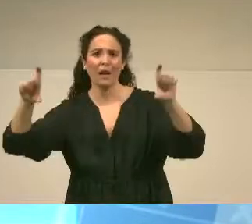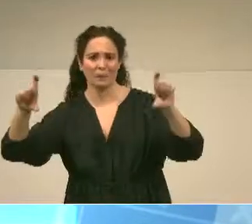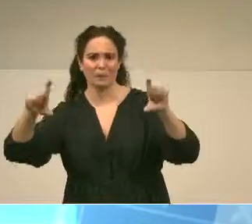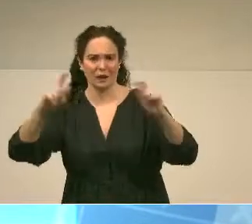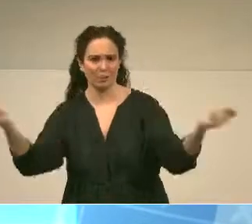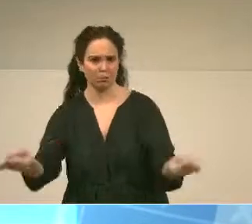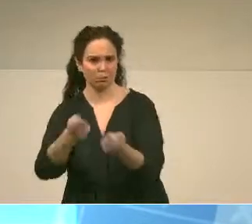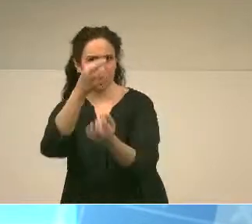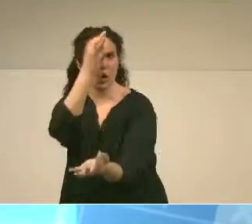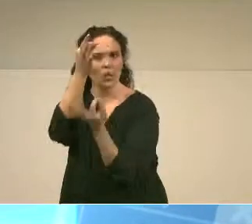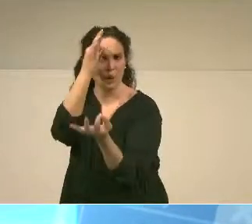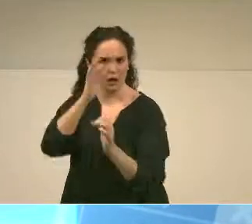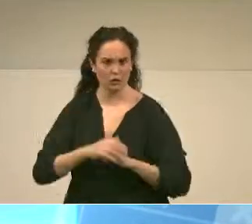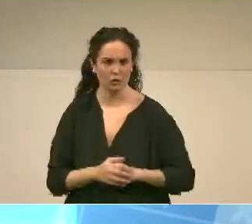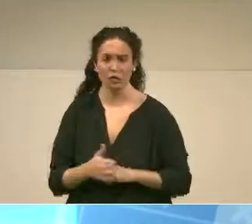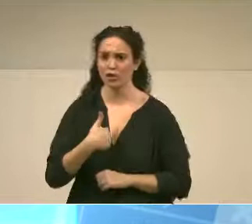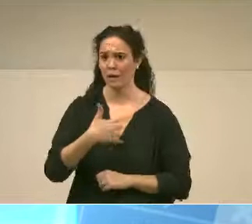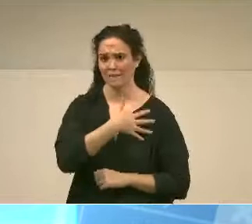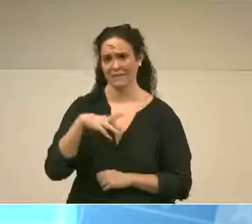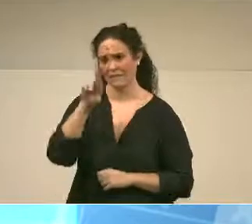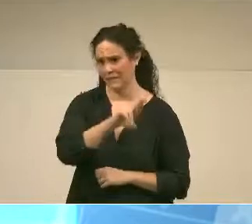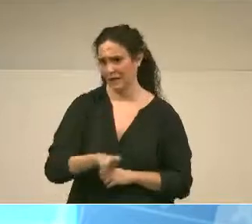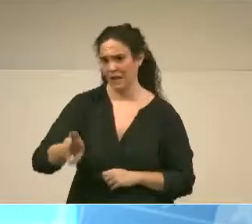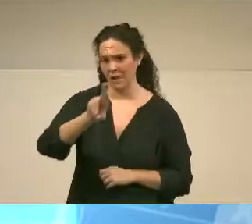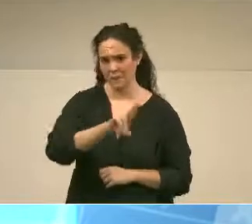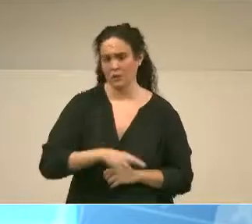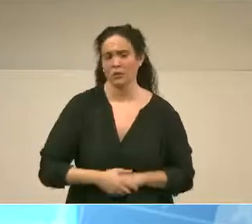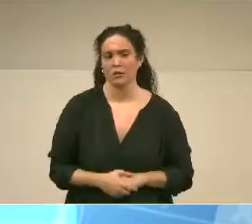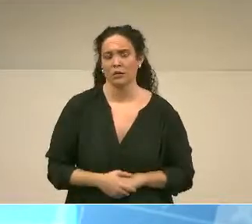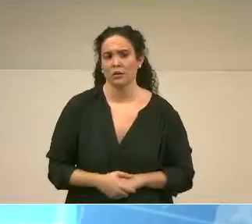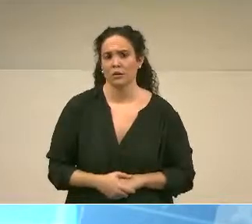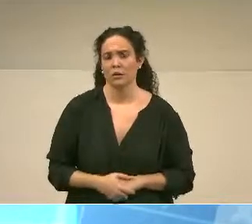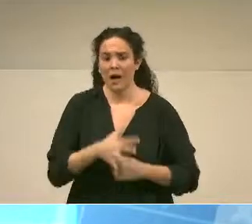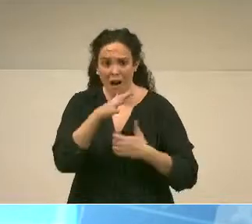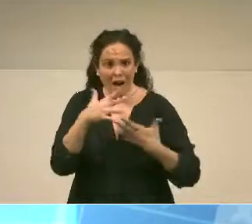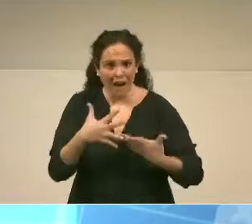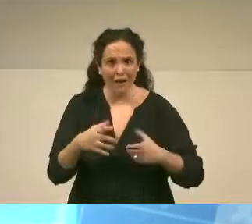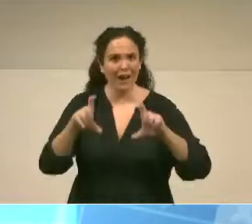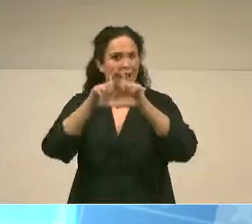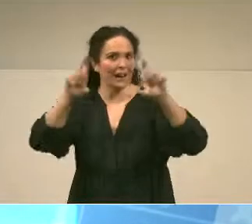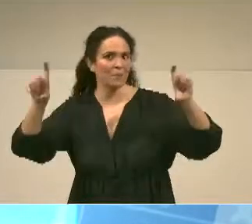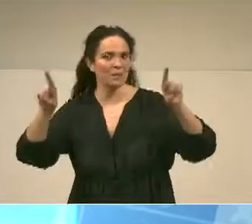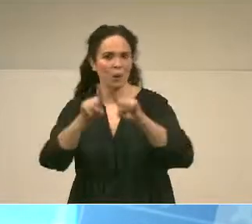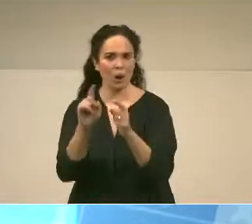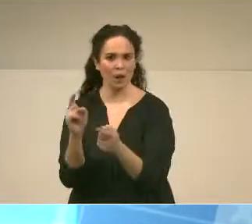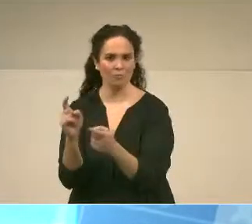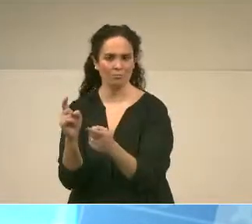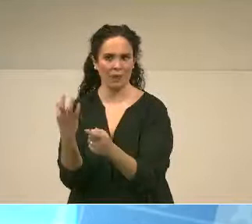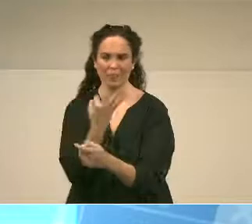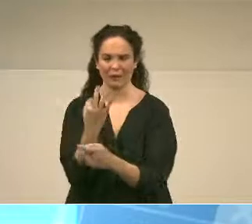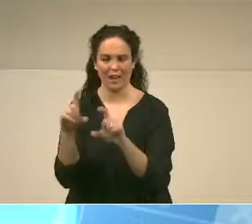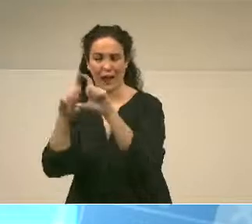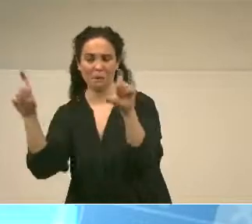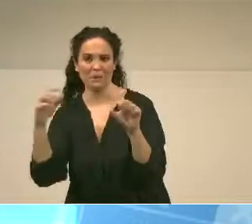zituen datuak. Eta berriro esan nahi dut, nik uste dut oraindikan enpresak badaukala tartea eta langileen ordezkariek